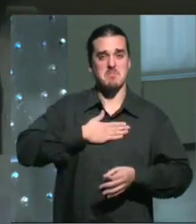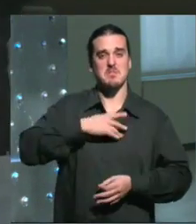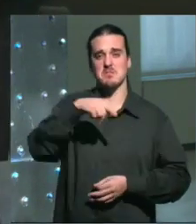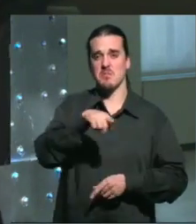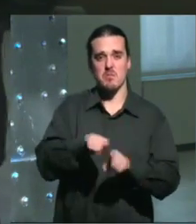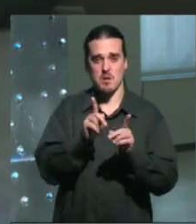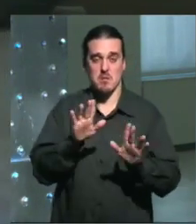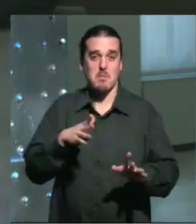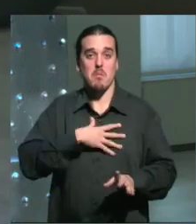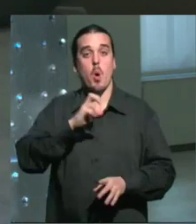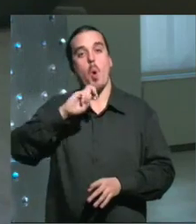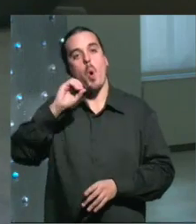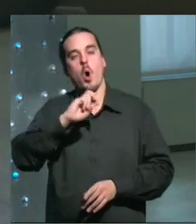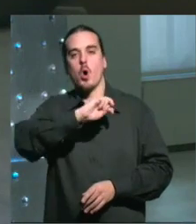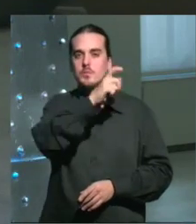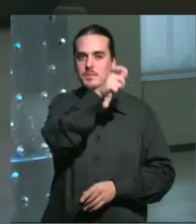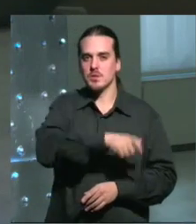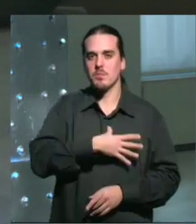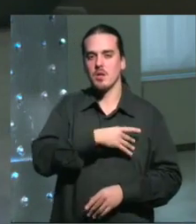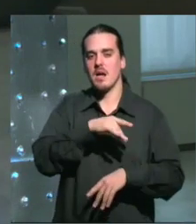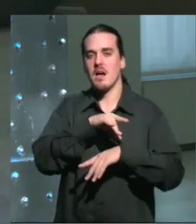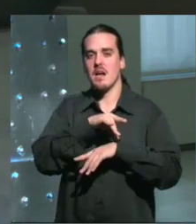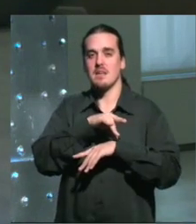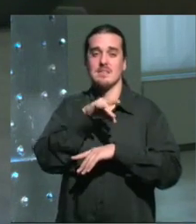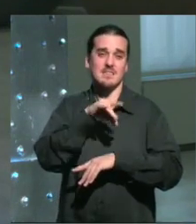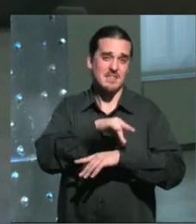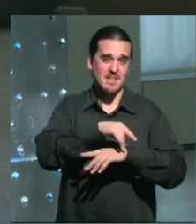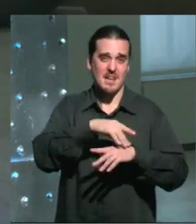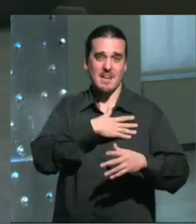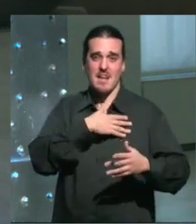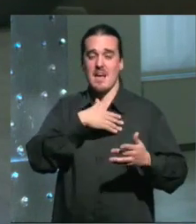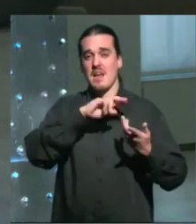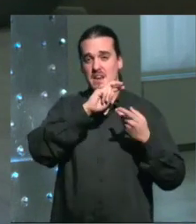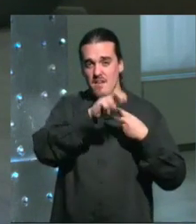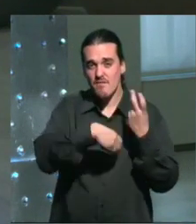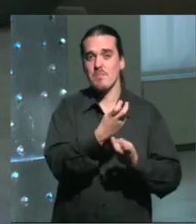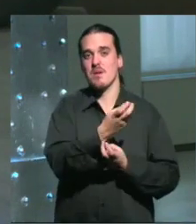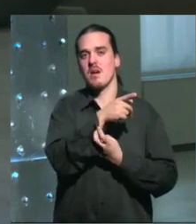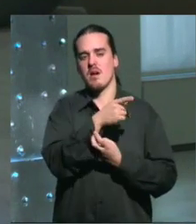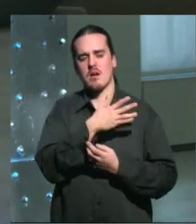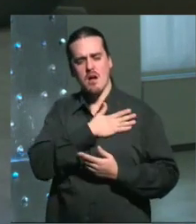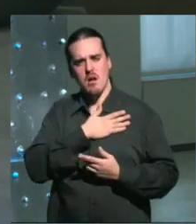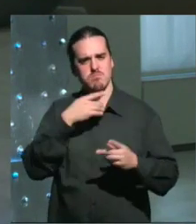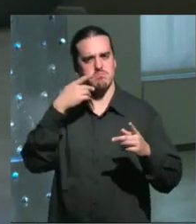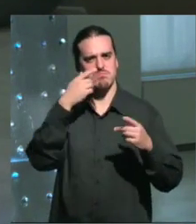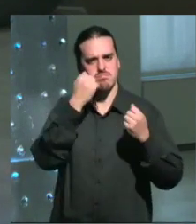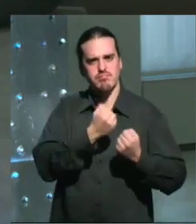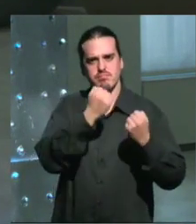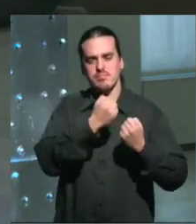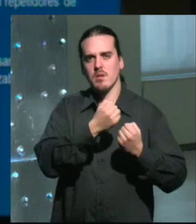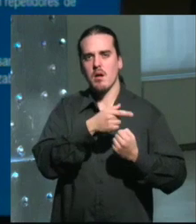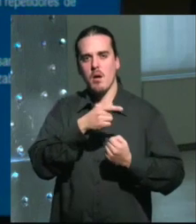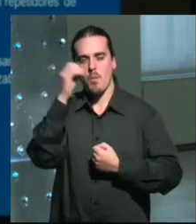sistema sanitario en Estados Unidos, donde había más de 40 millones de personas que no tenían acceso a un sistema mínimo de seguridad social como lo conocemos aquí en